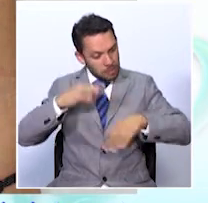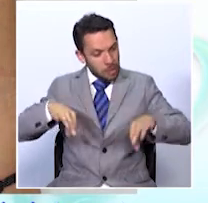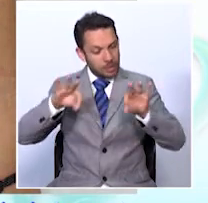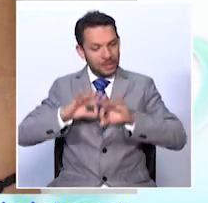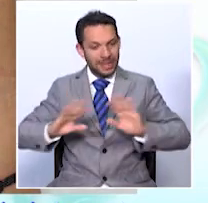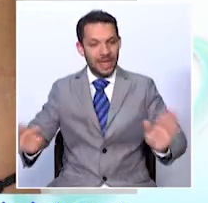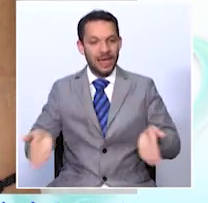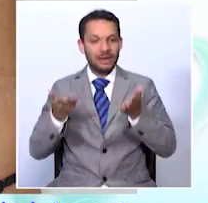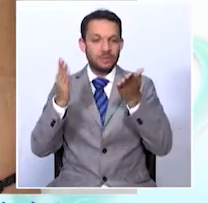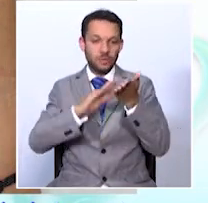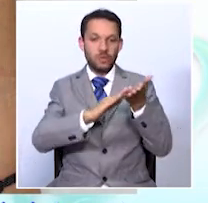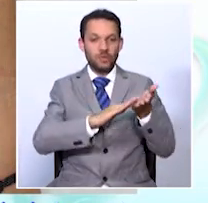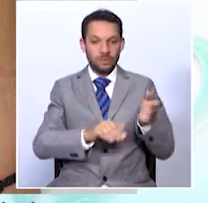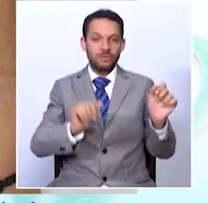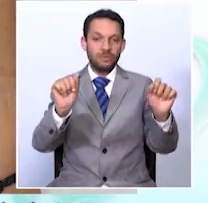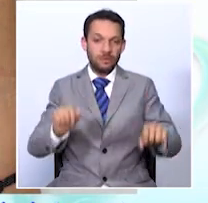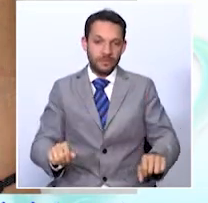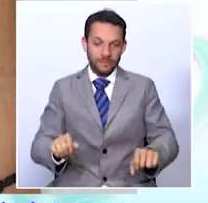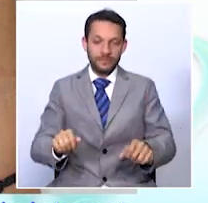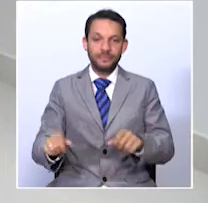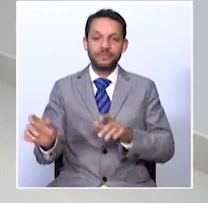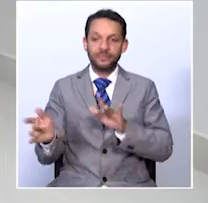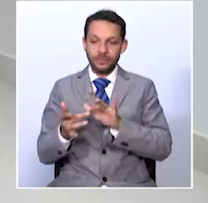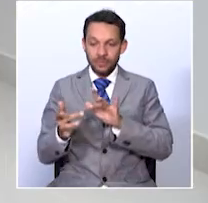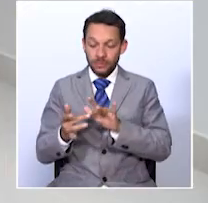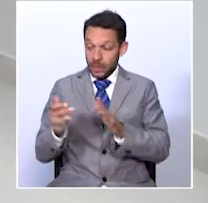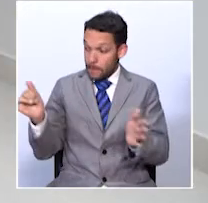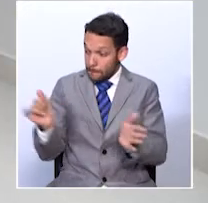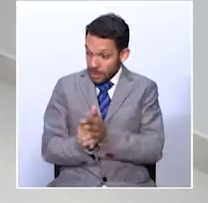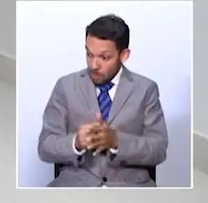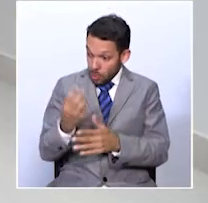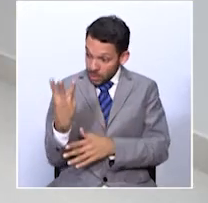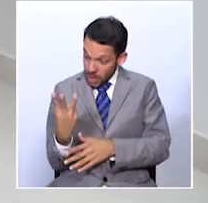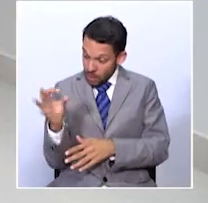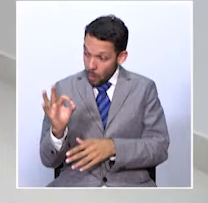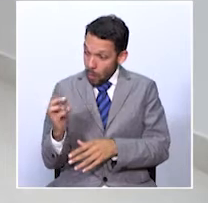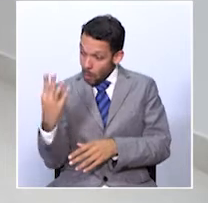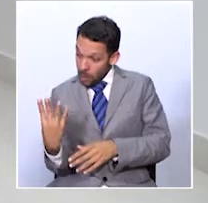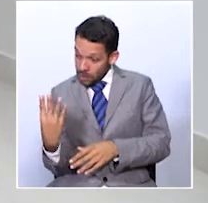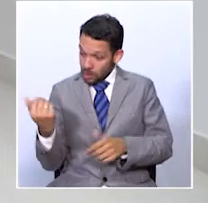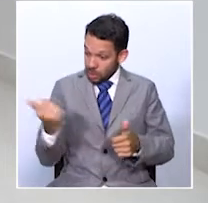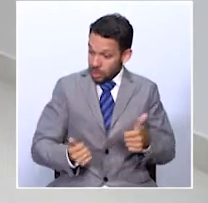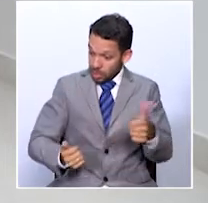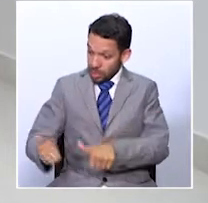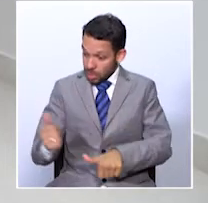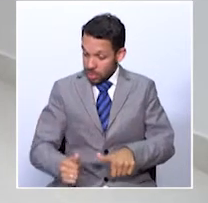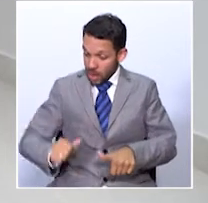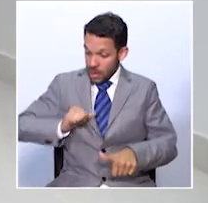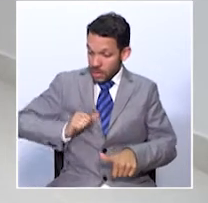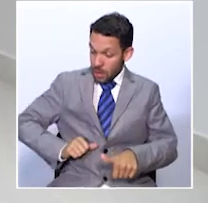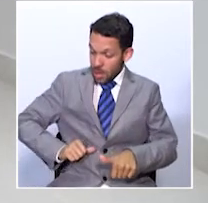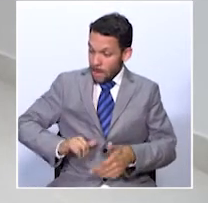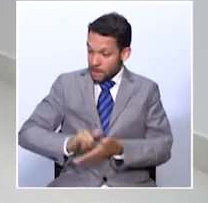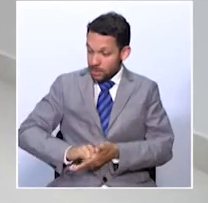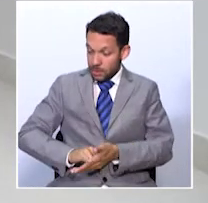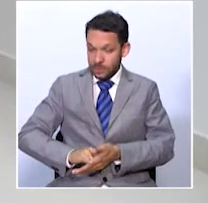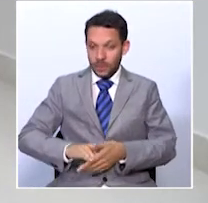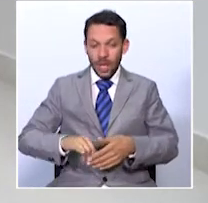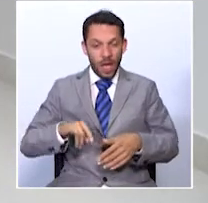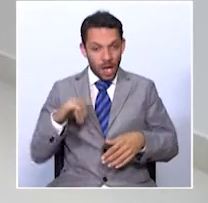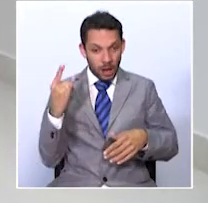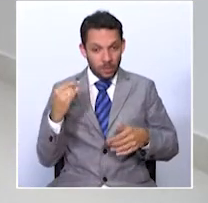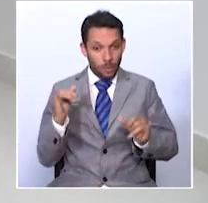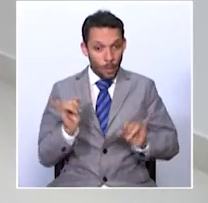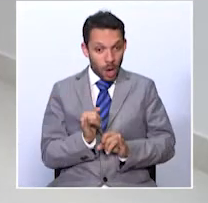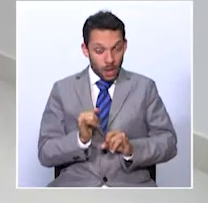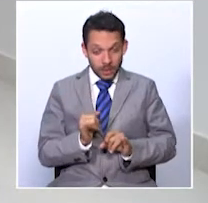esto tiene su solución. Y no se hacen todas al mismo tiempo, porque esa persona que bajó le colga aquí, le cuelga senos, abdomen, entonces